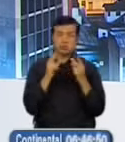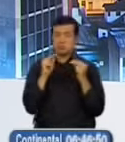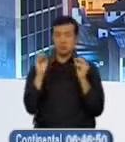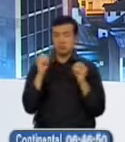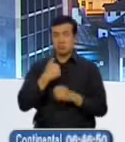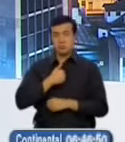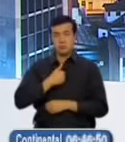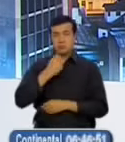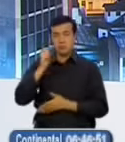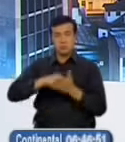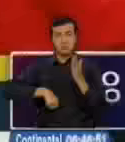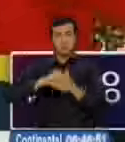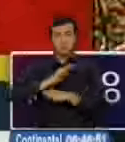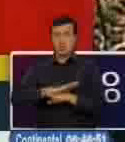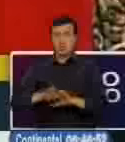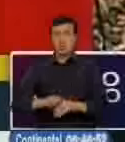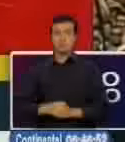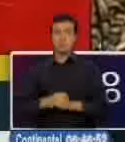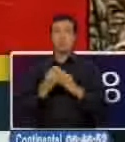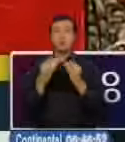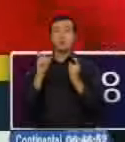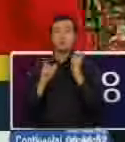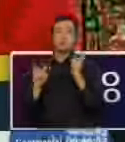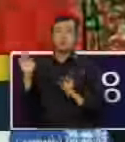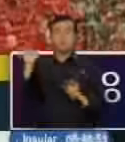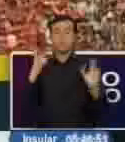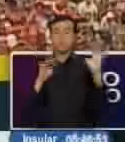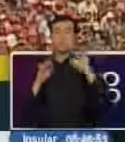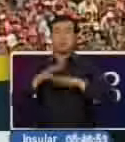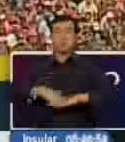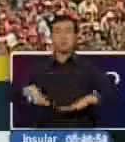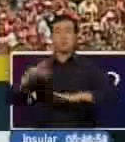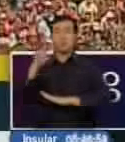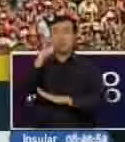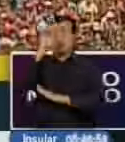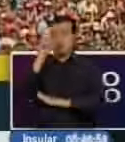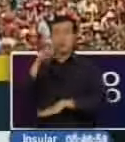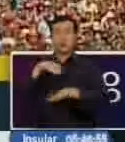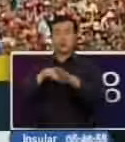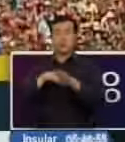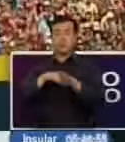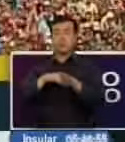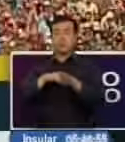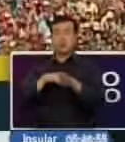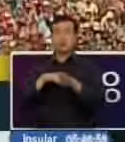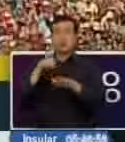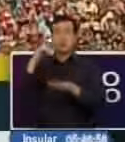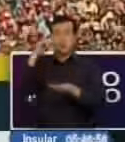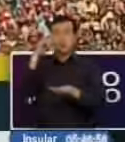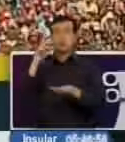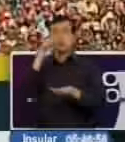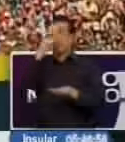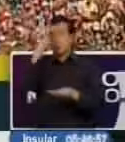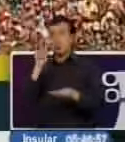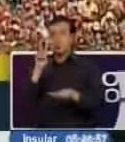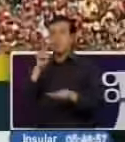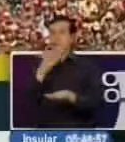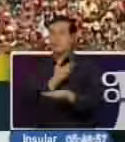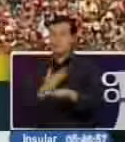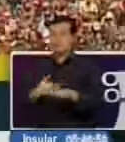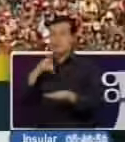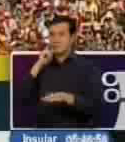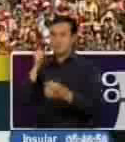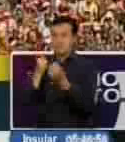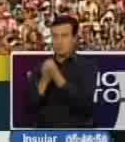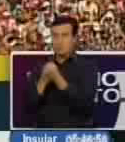los detalles. Miles de personas salieron a las calles en Caracas para respaldar al gobierno del presidente Nicolás Maduro. Esto como parte de la conmemoración